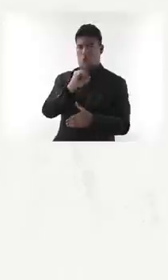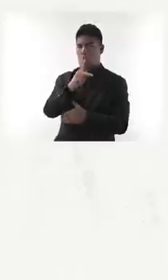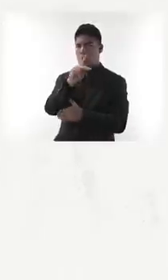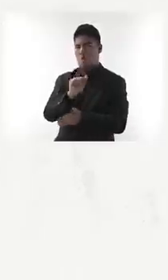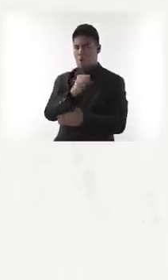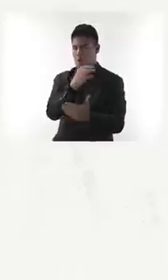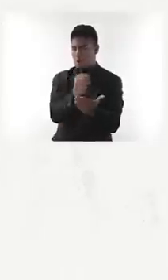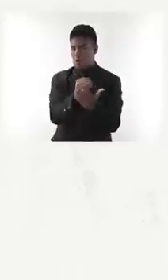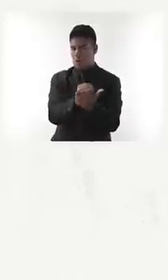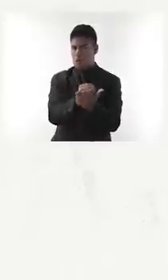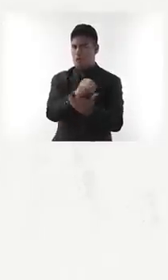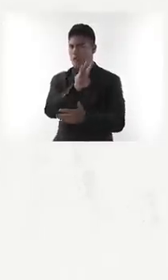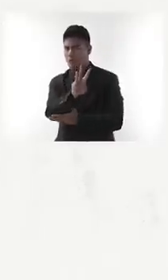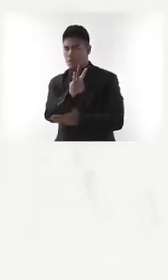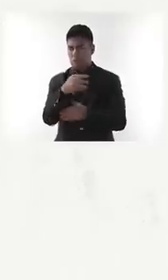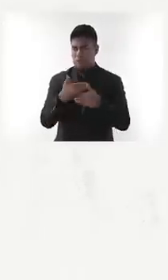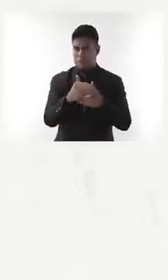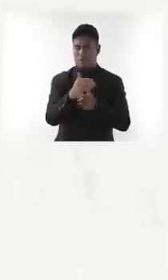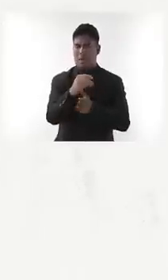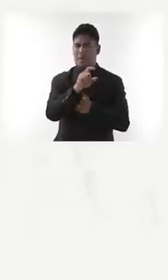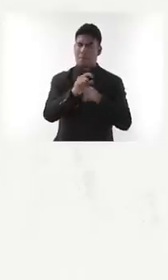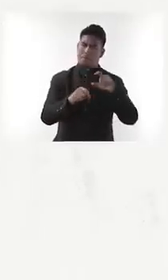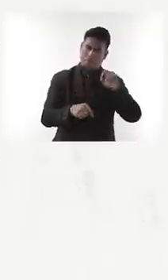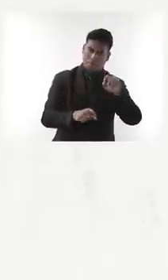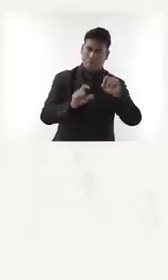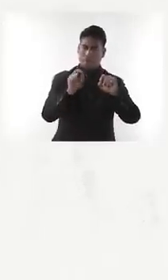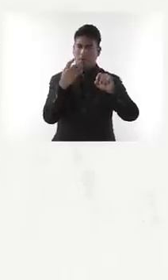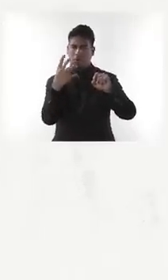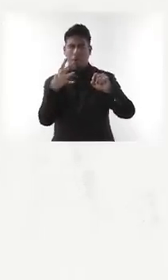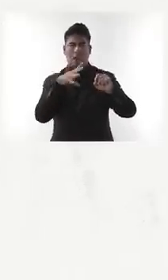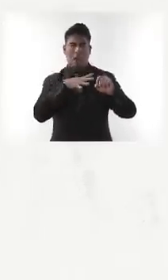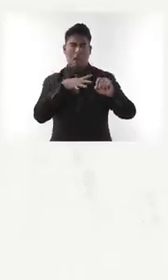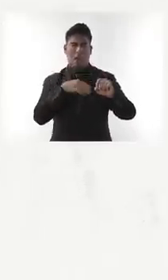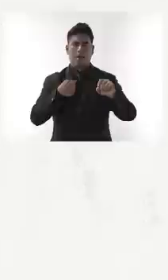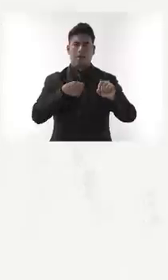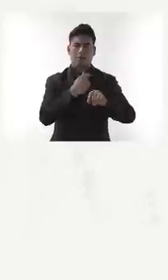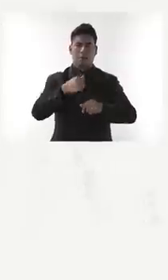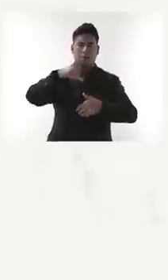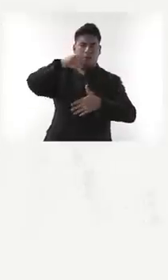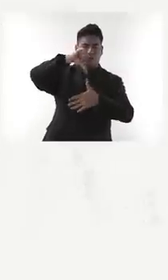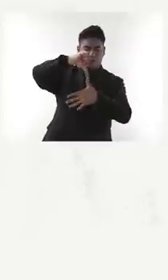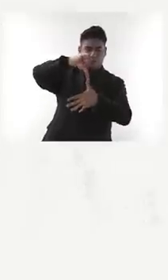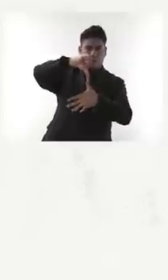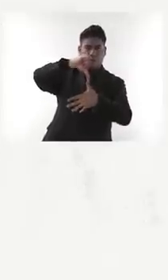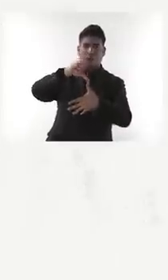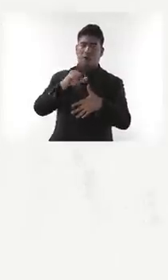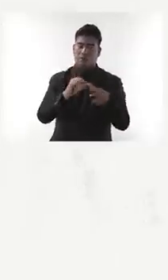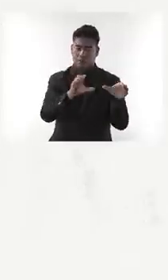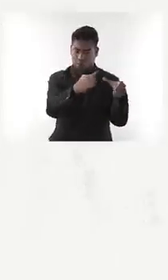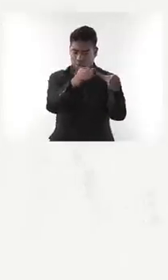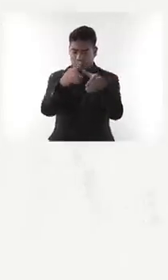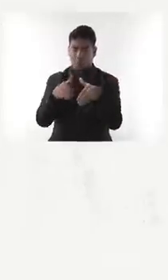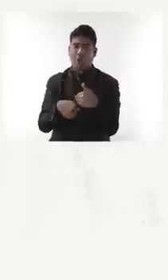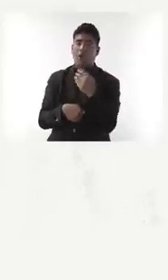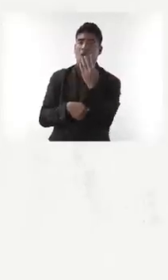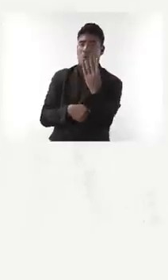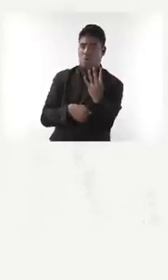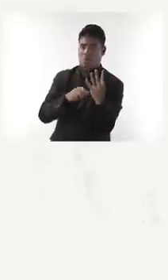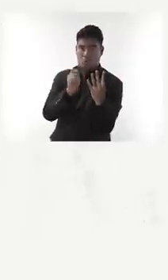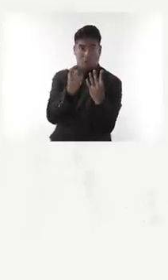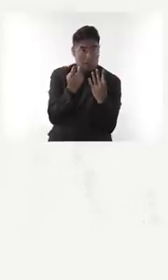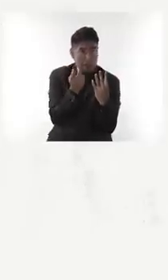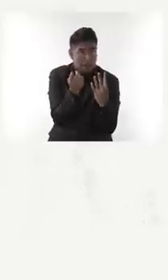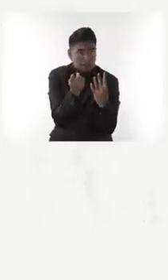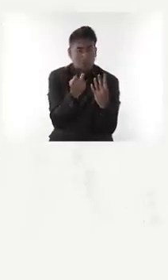del 2024 contará con cuatro selecciones sudamericanas, lo cual hará, sin lugar a dudas, un torneo